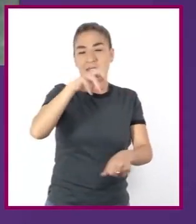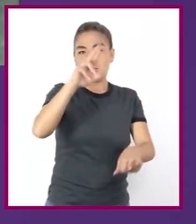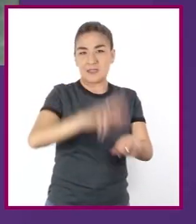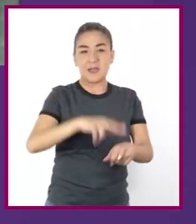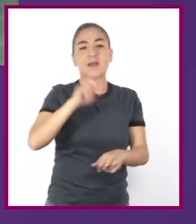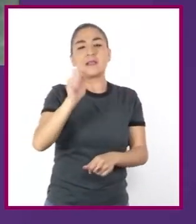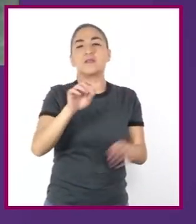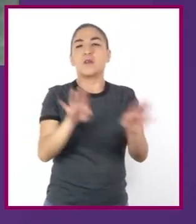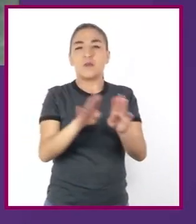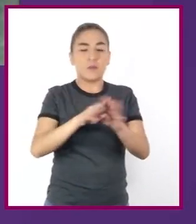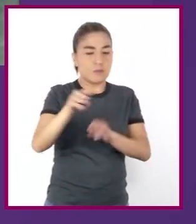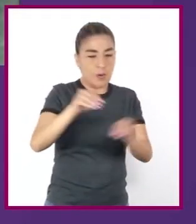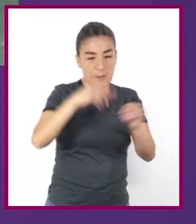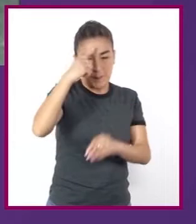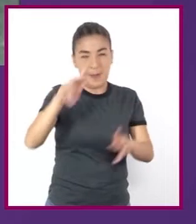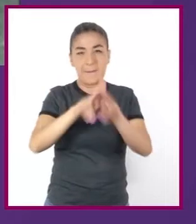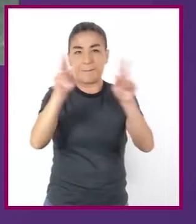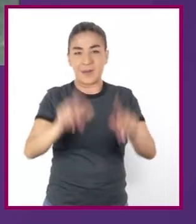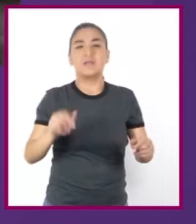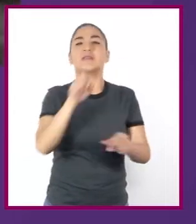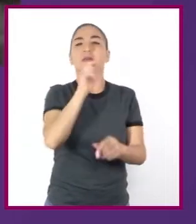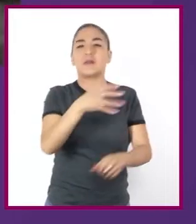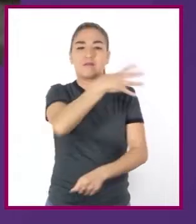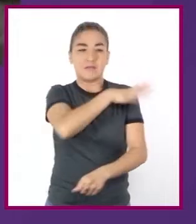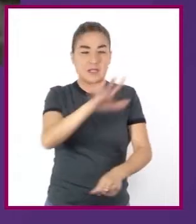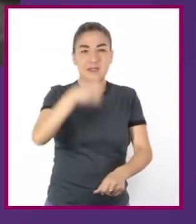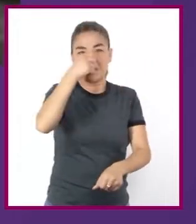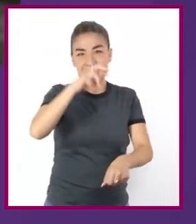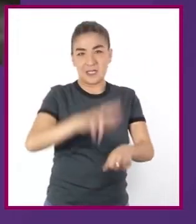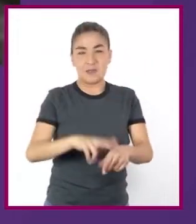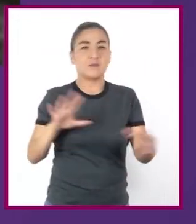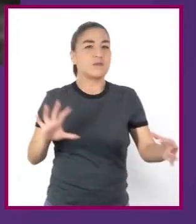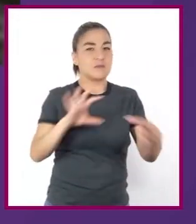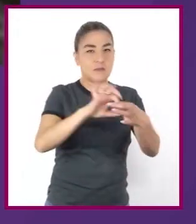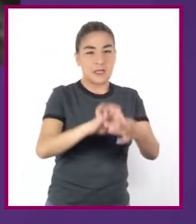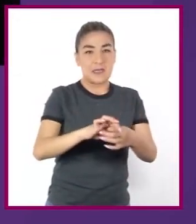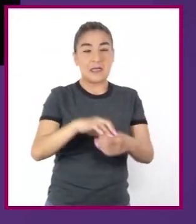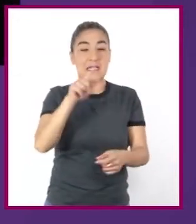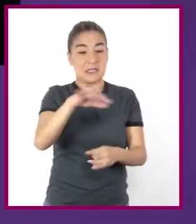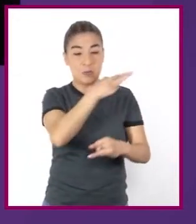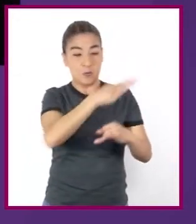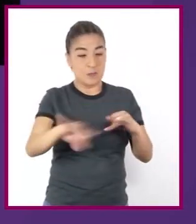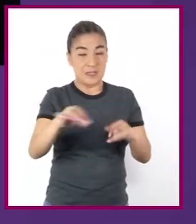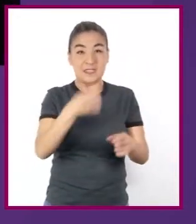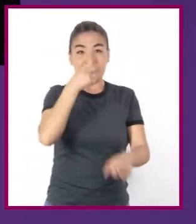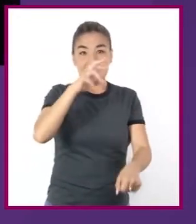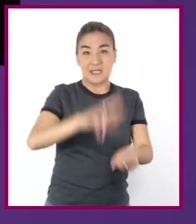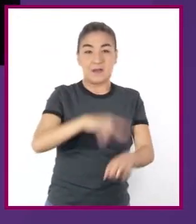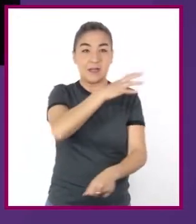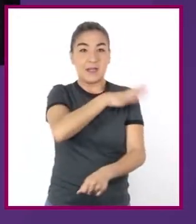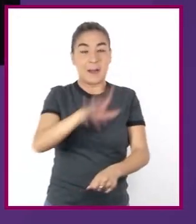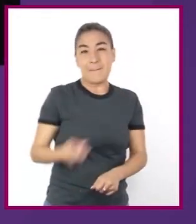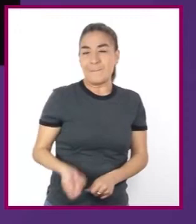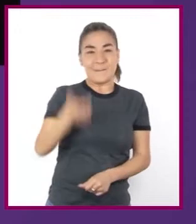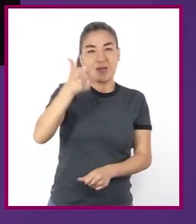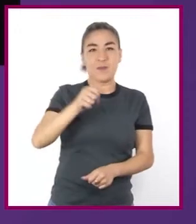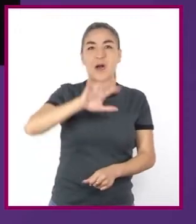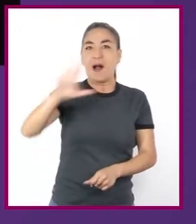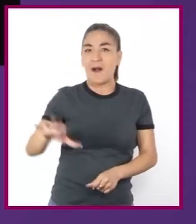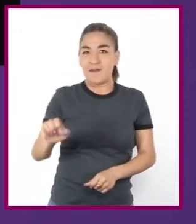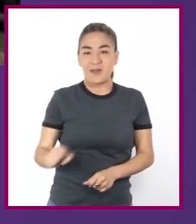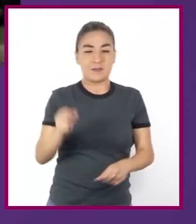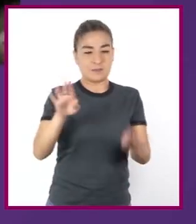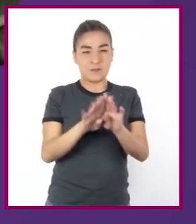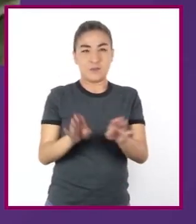Paz y secretario general adjunto. Fue el 7º secretario general y el primer africano en ocupar este